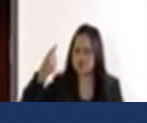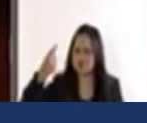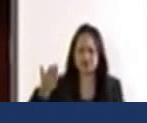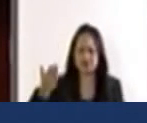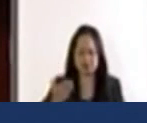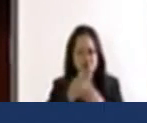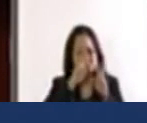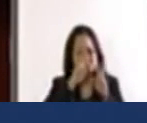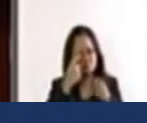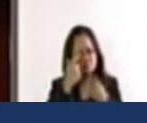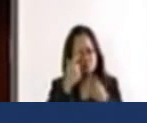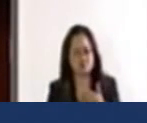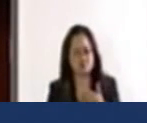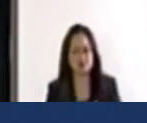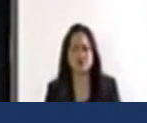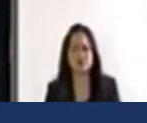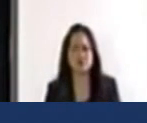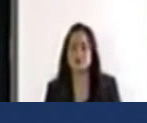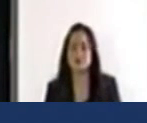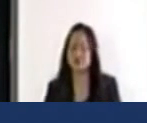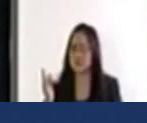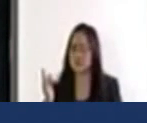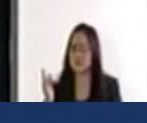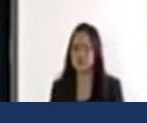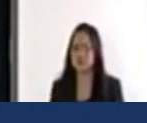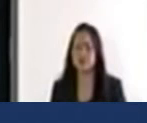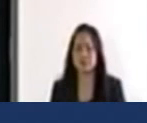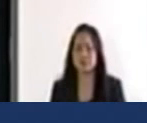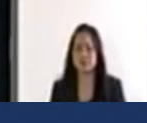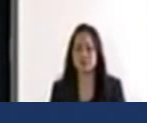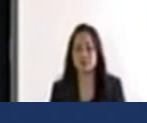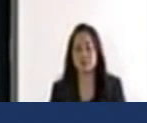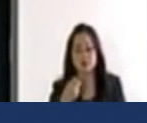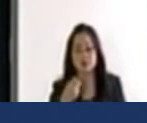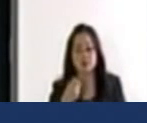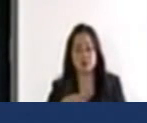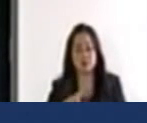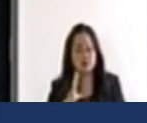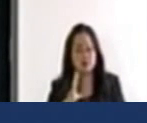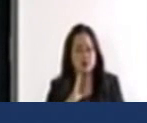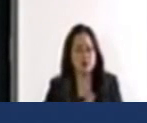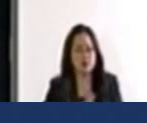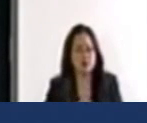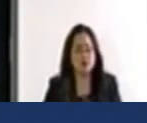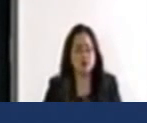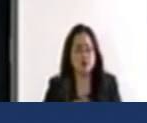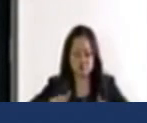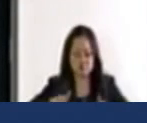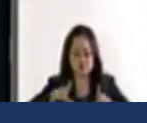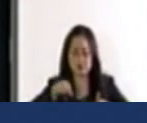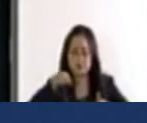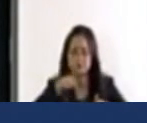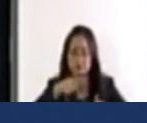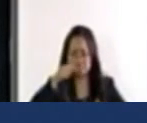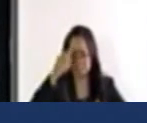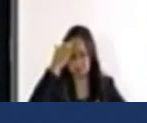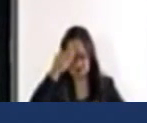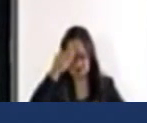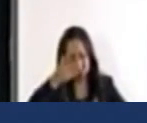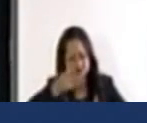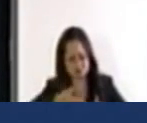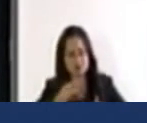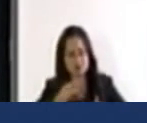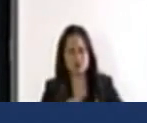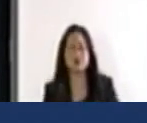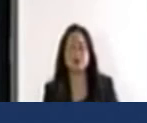que obtuvo en el Senado de la República y el trabajo político que se hizo desde el Senado de la República con los representantes del